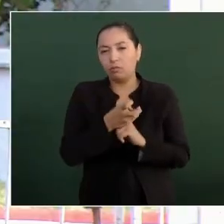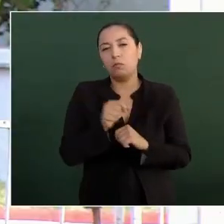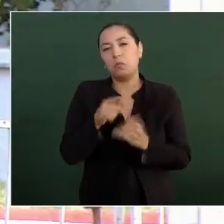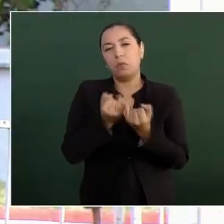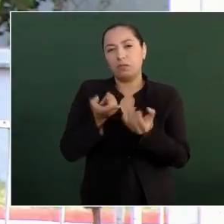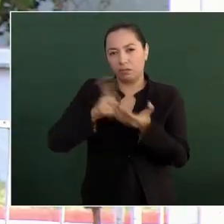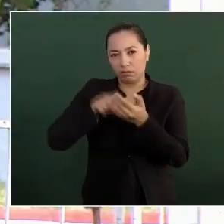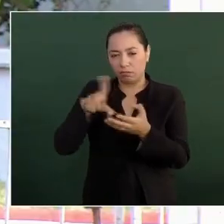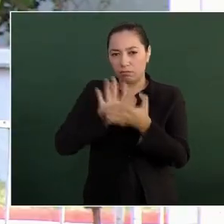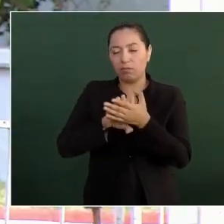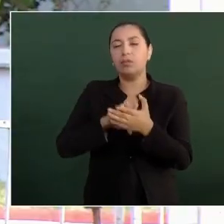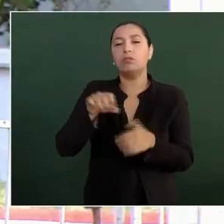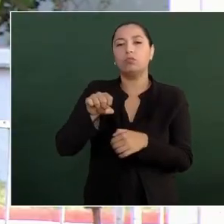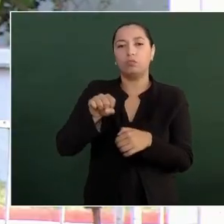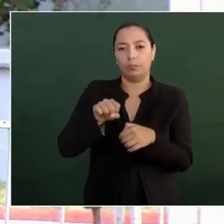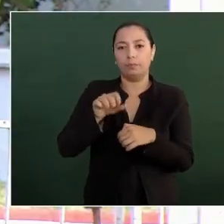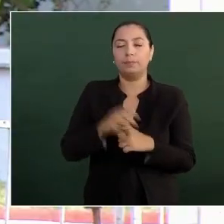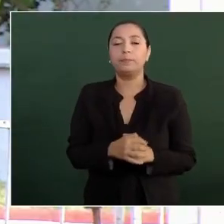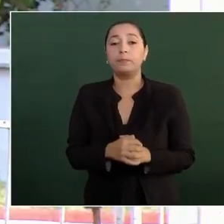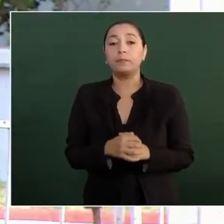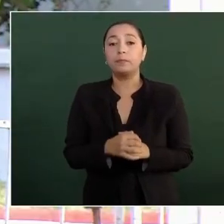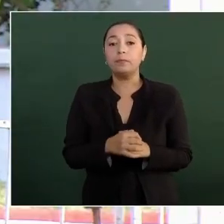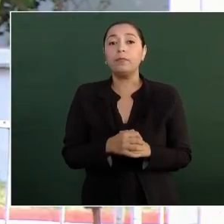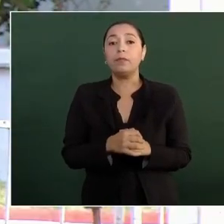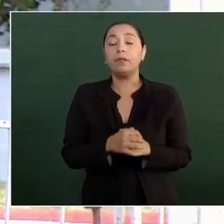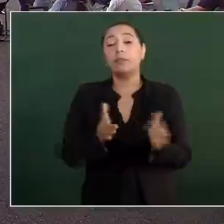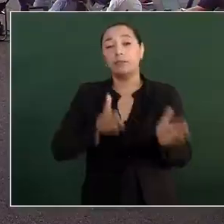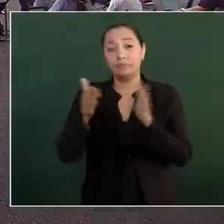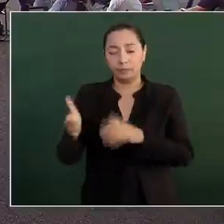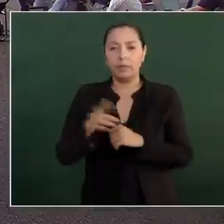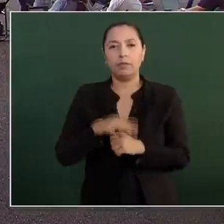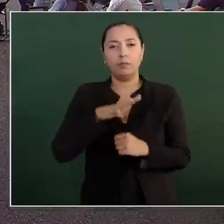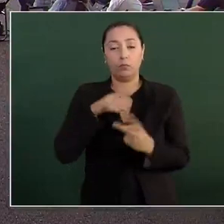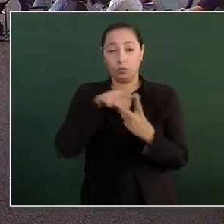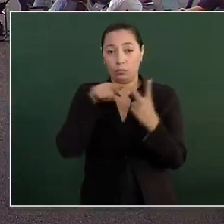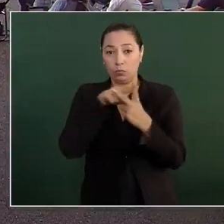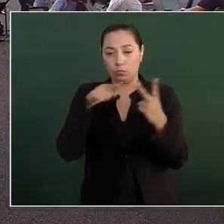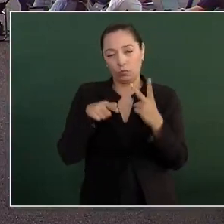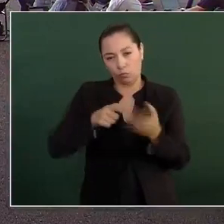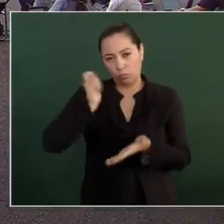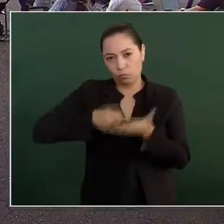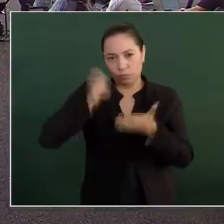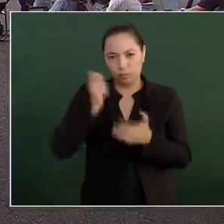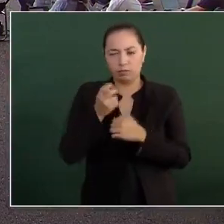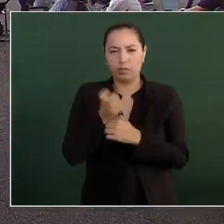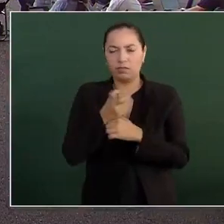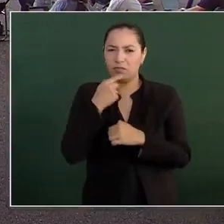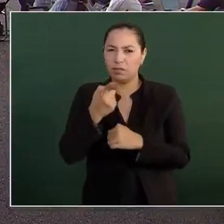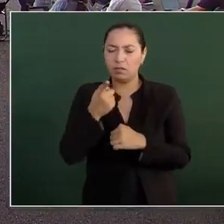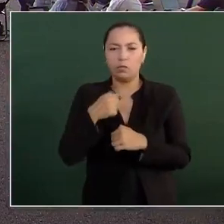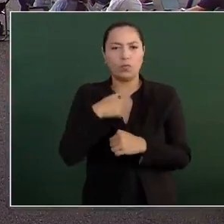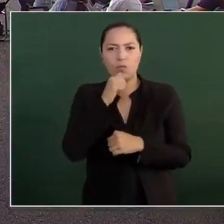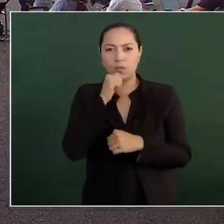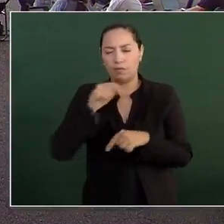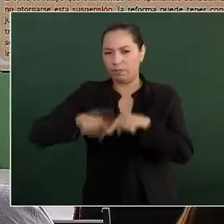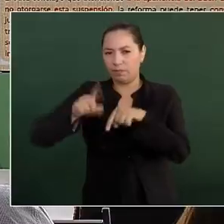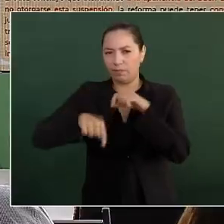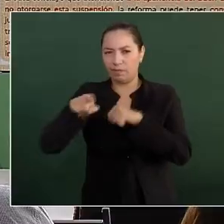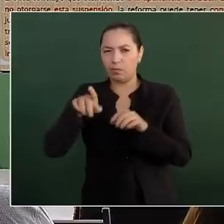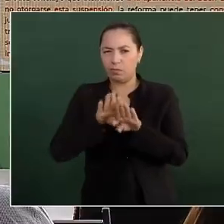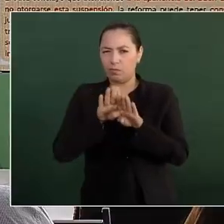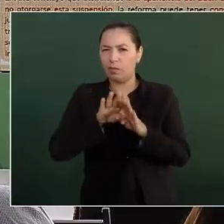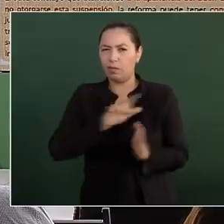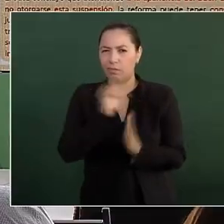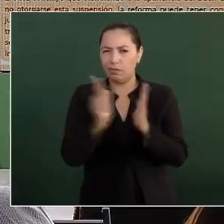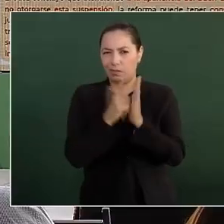reclusorio sur. Adelante. Tenemos el caso de dos jueces que suspenden la entrada en vigor de reformas. Se